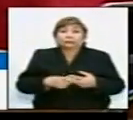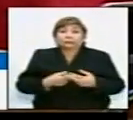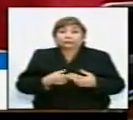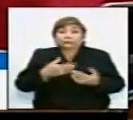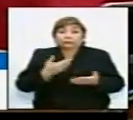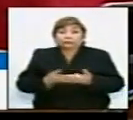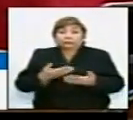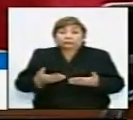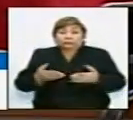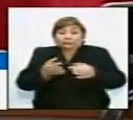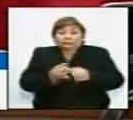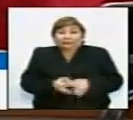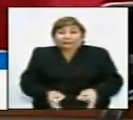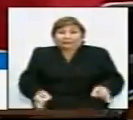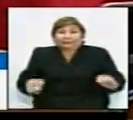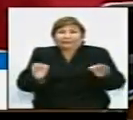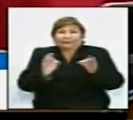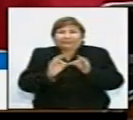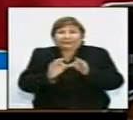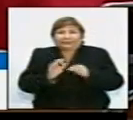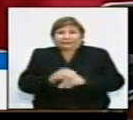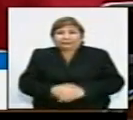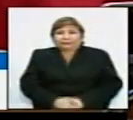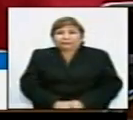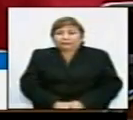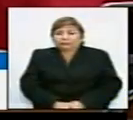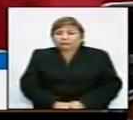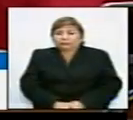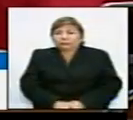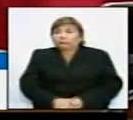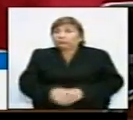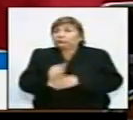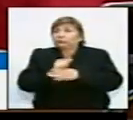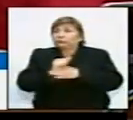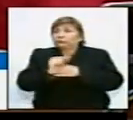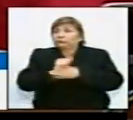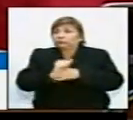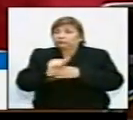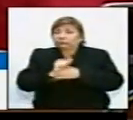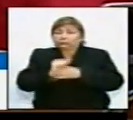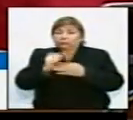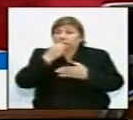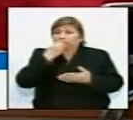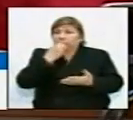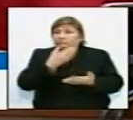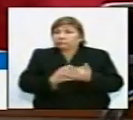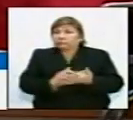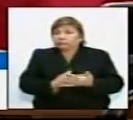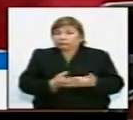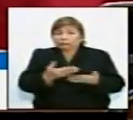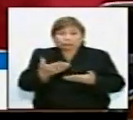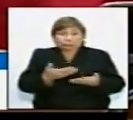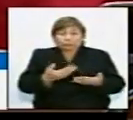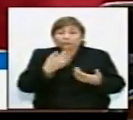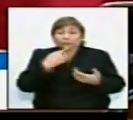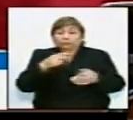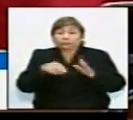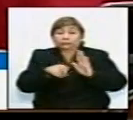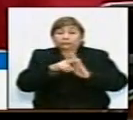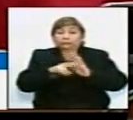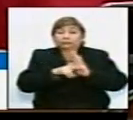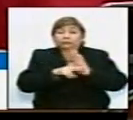los elementos más importantes para nosotros. Una práctica muy buena que yo encontré, que además está